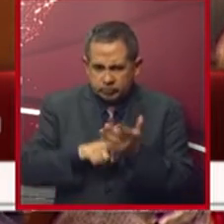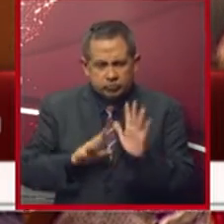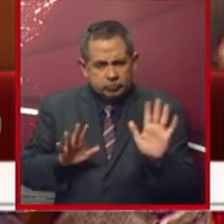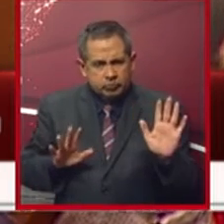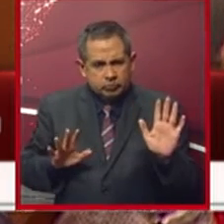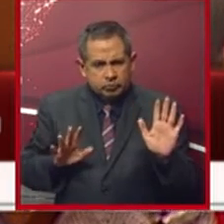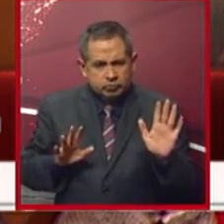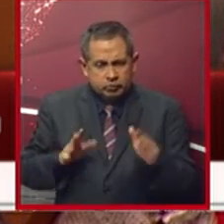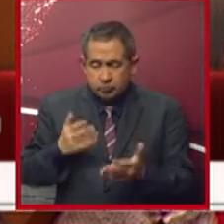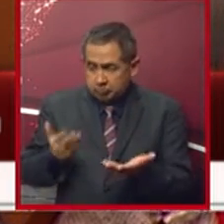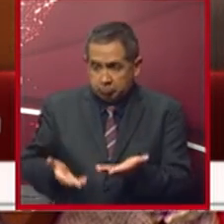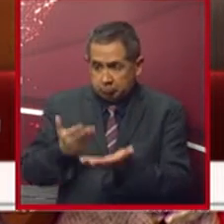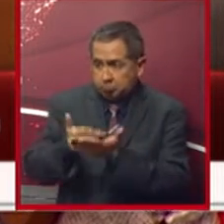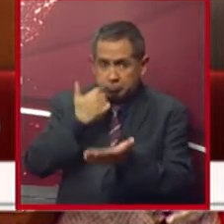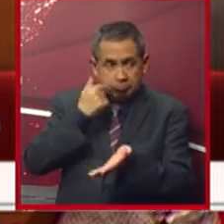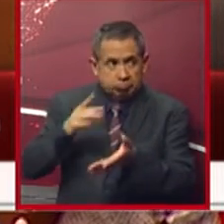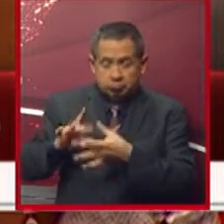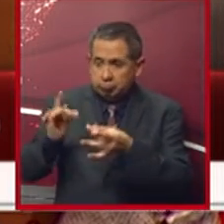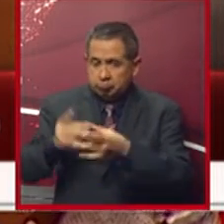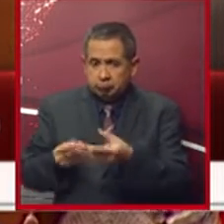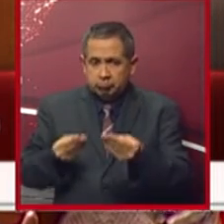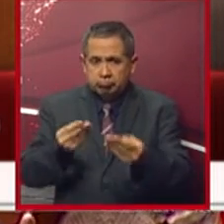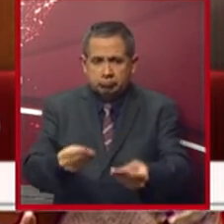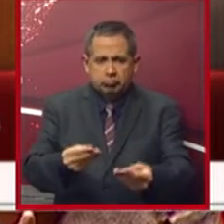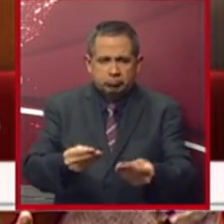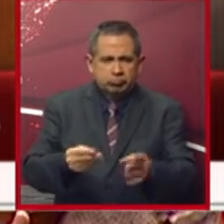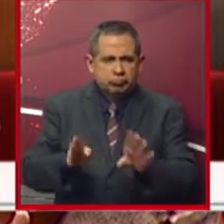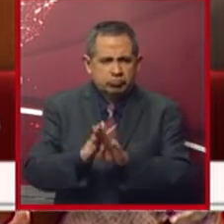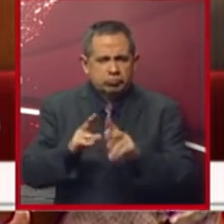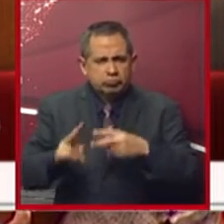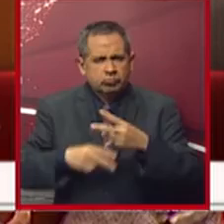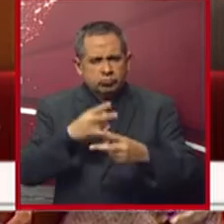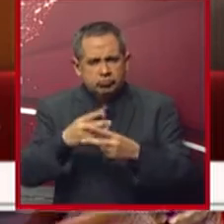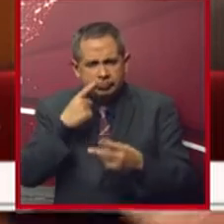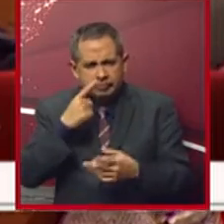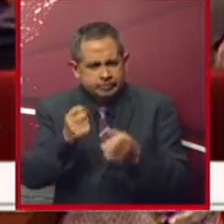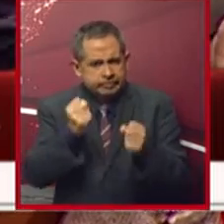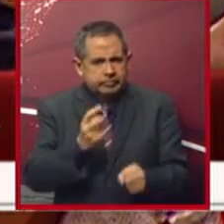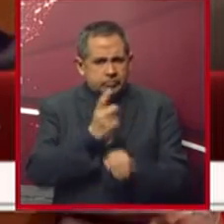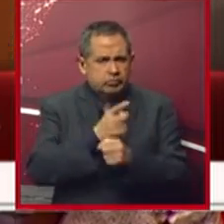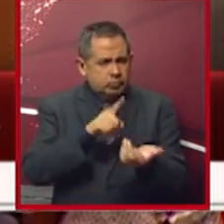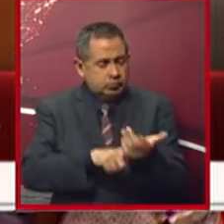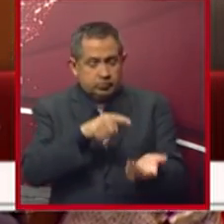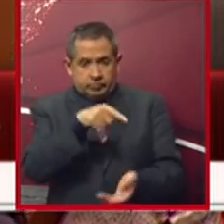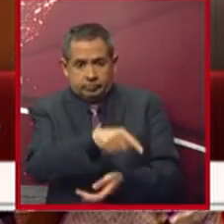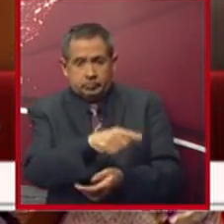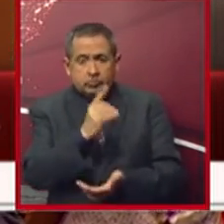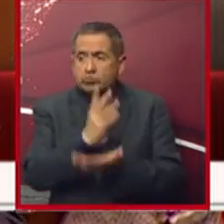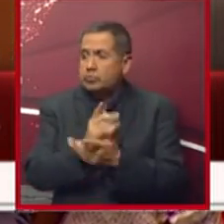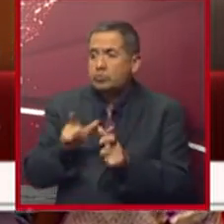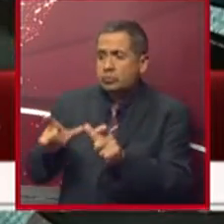yo lo dejo por si alguien lo quiere retomar, que debe ser para todas las instituciones de seguridad, no solamente para la Guardia Nacional.